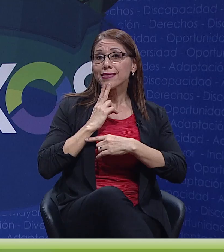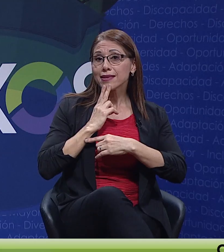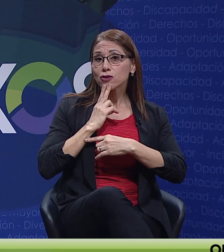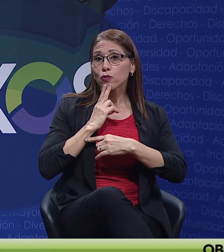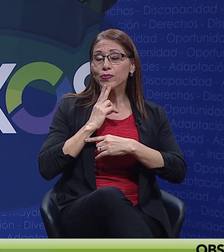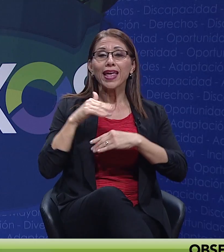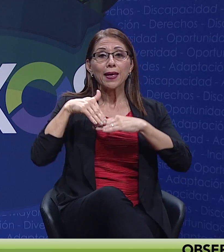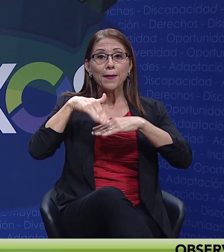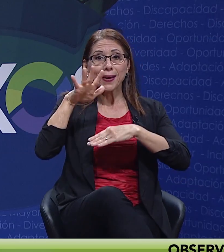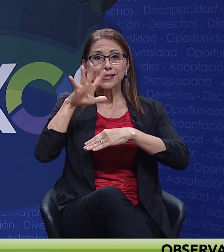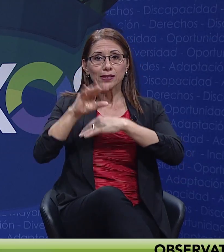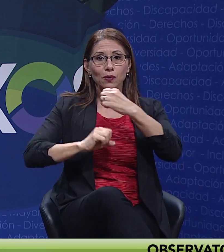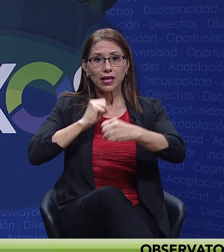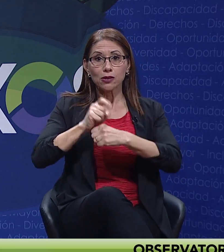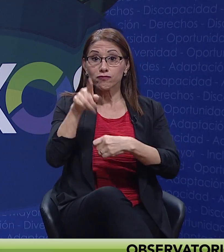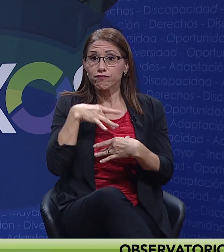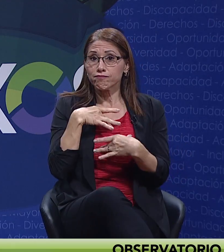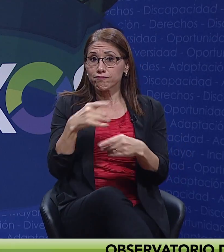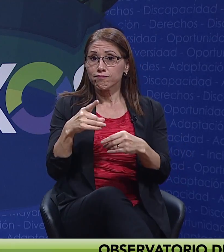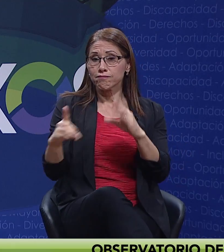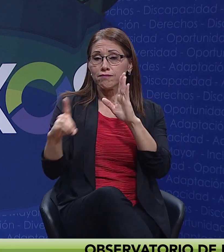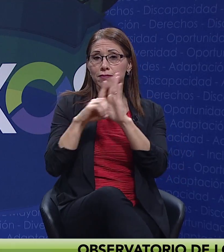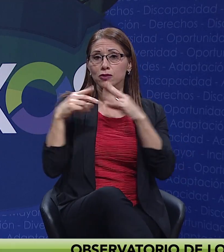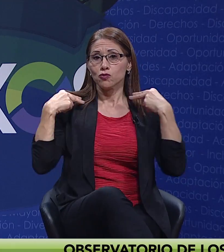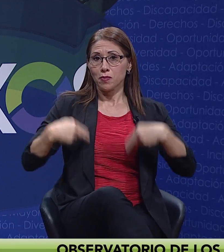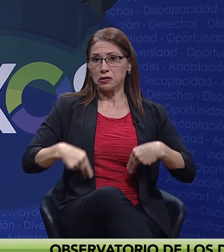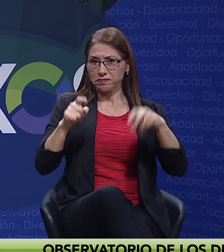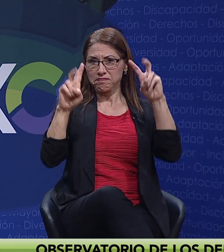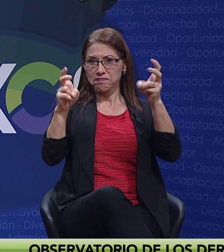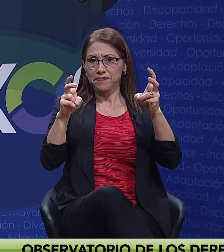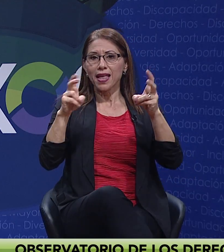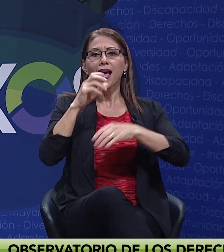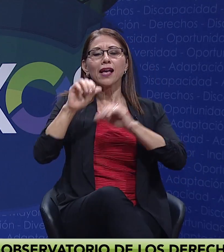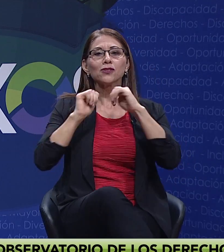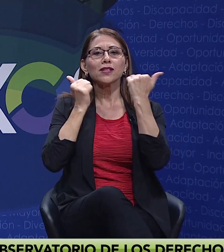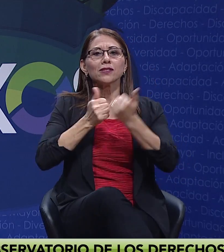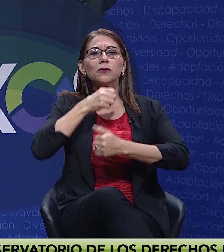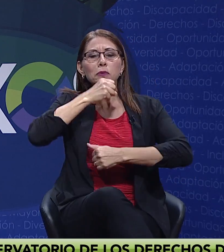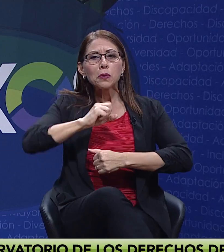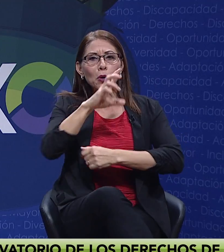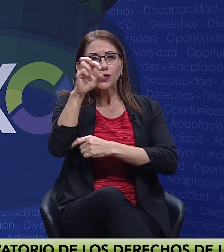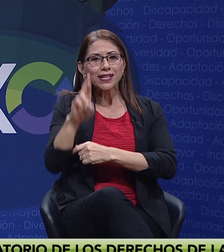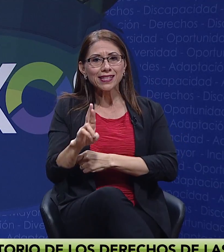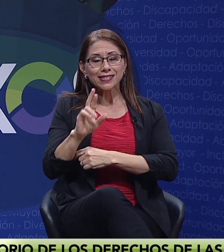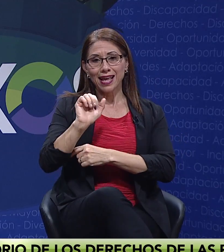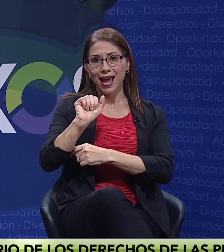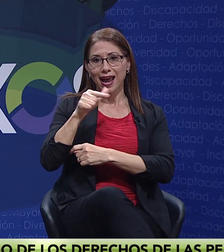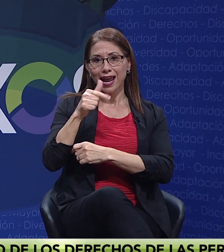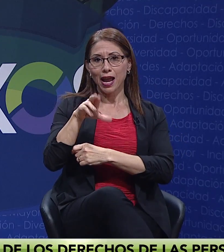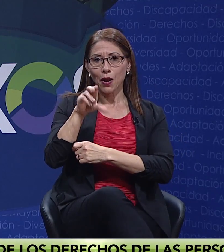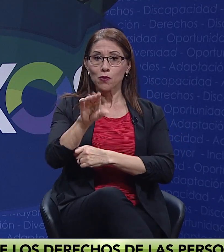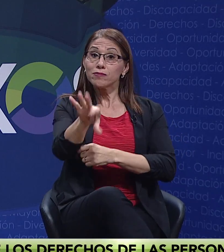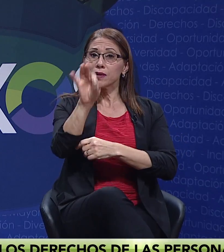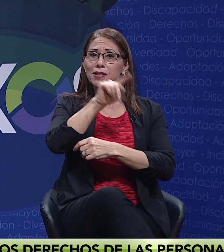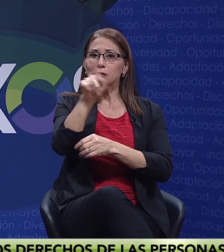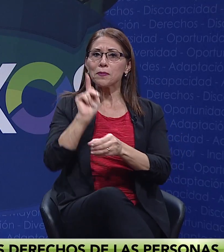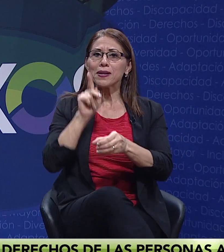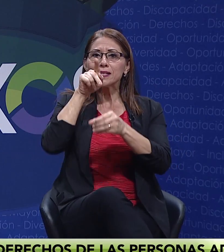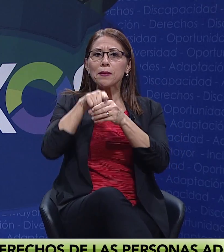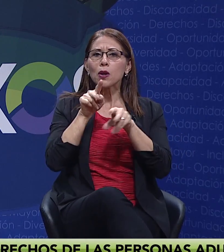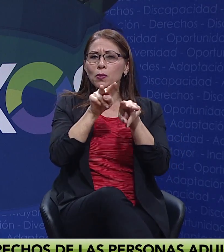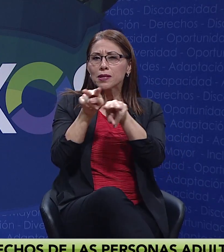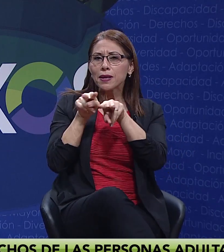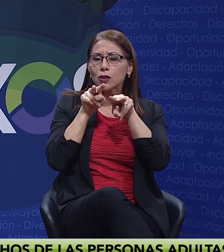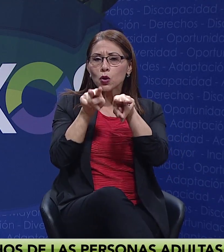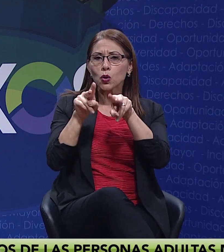más de 50 años y le interesa el tema de derechos humanos, la Asociación Gerontológica Costarricense AGECO le invita a participar en el